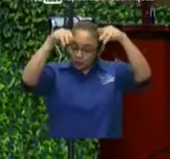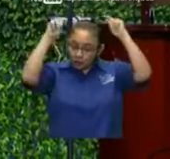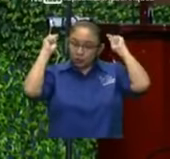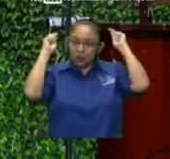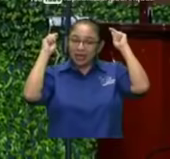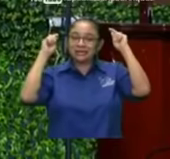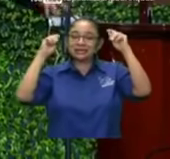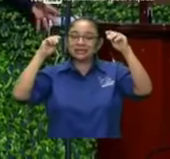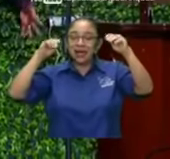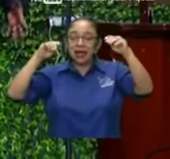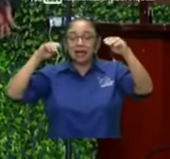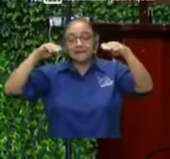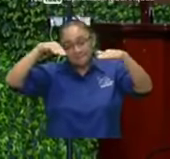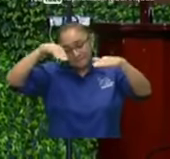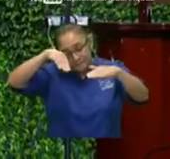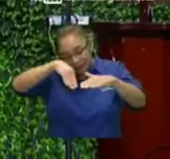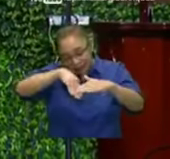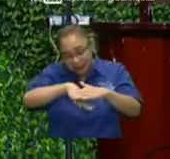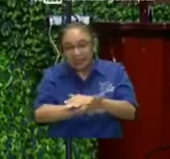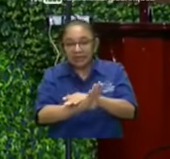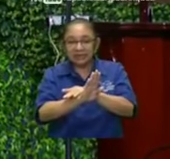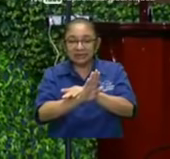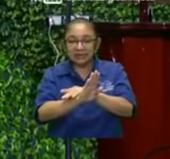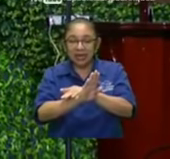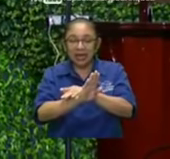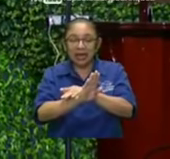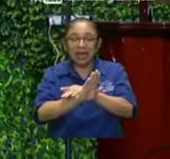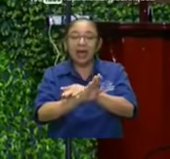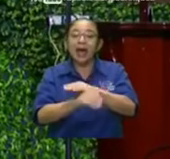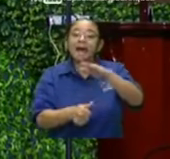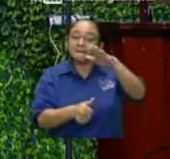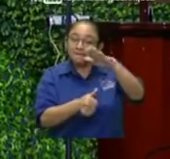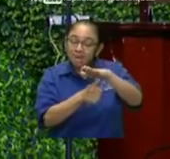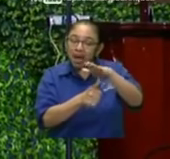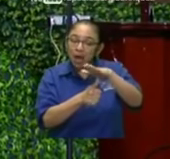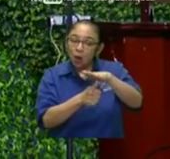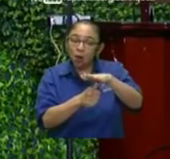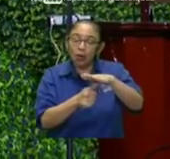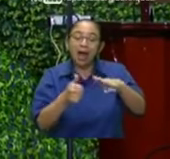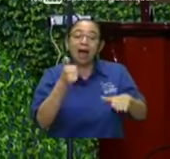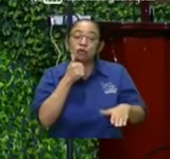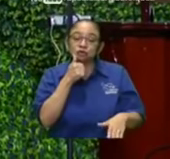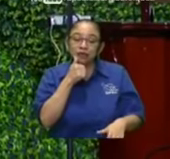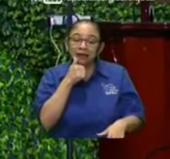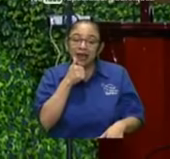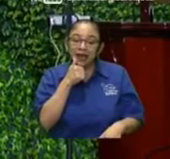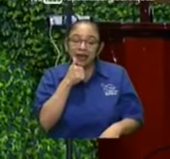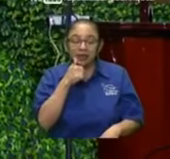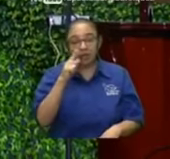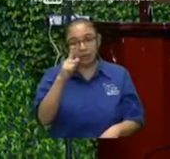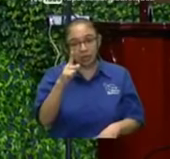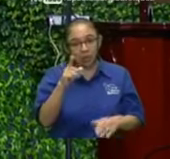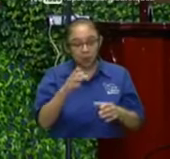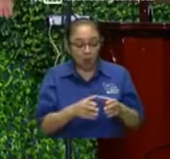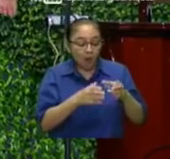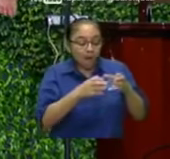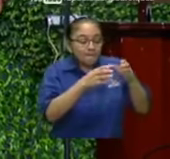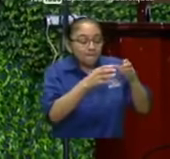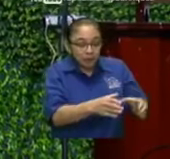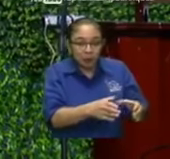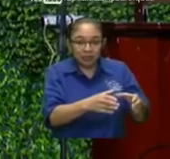un manto de autoridad. Y que uno tiene una autoridad. Y que uno pone esa